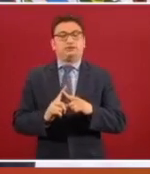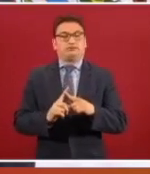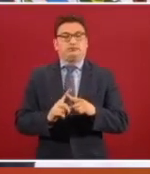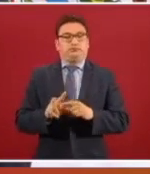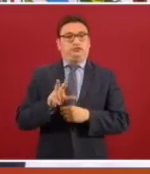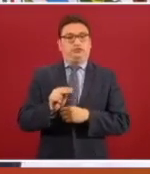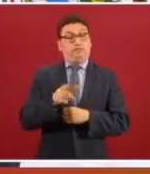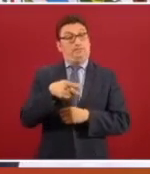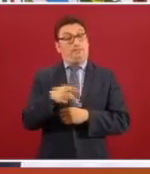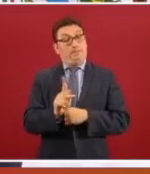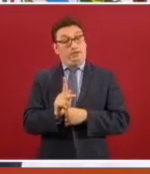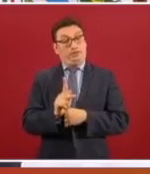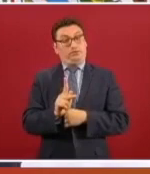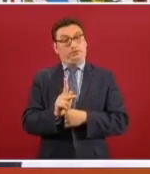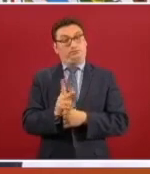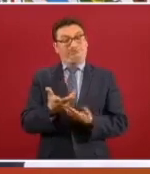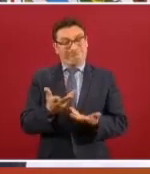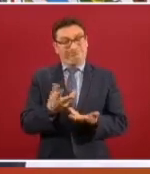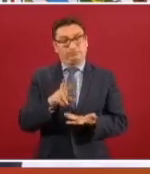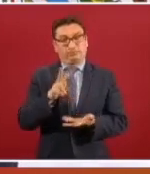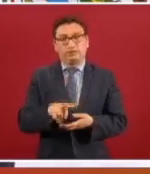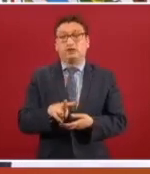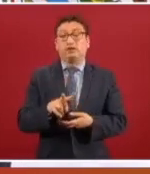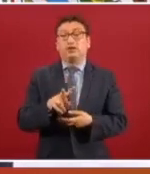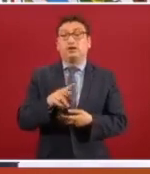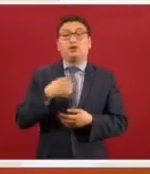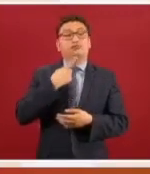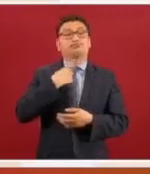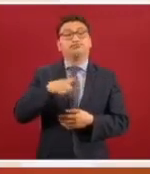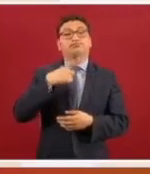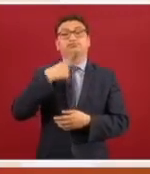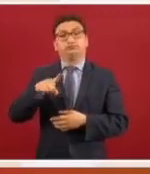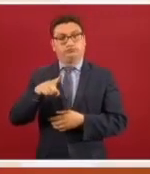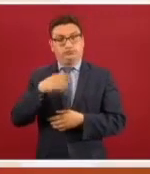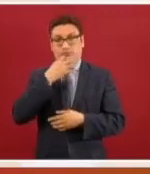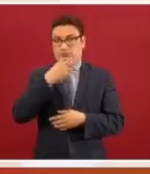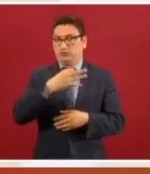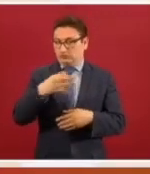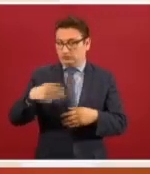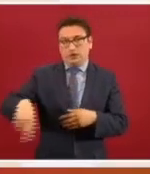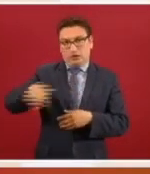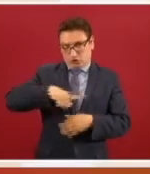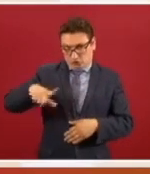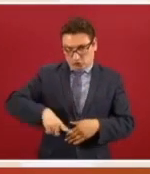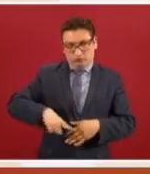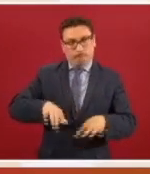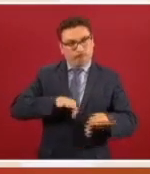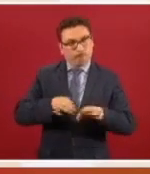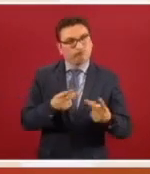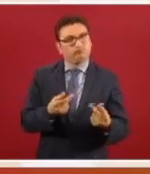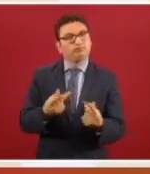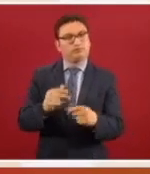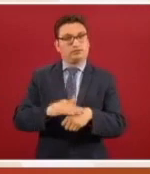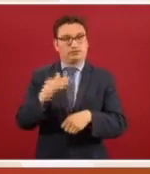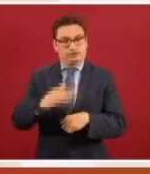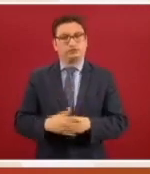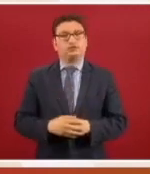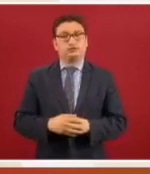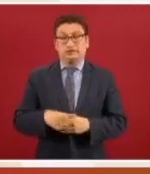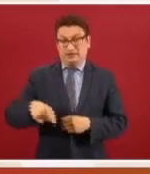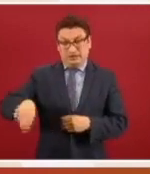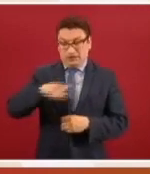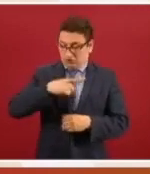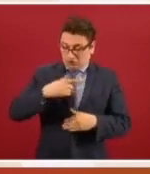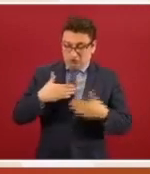pero eso sí, se demandará más eficiencia, más